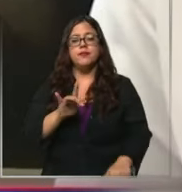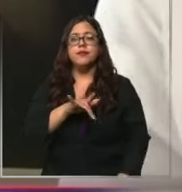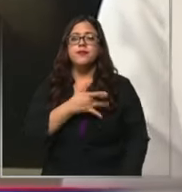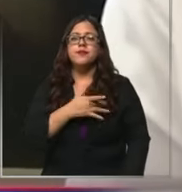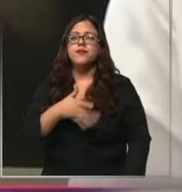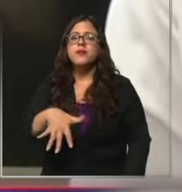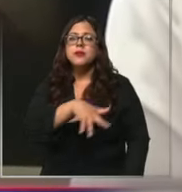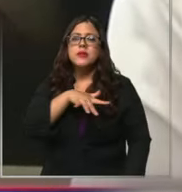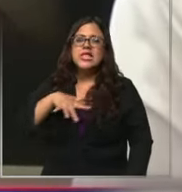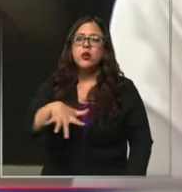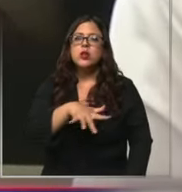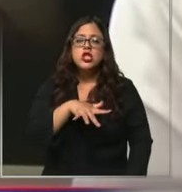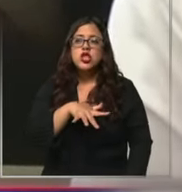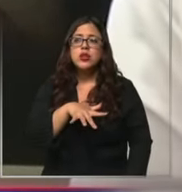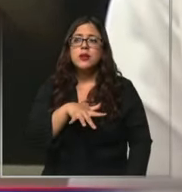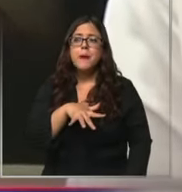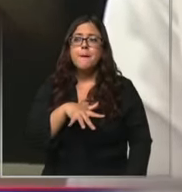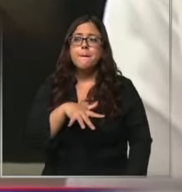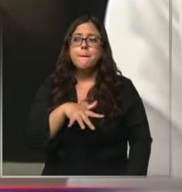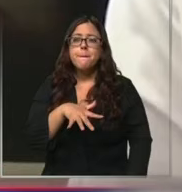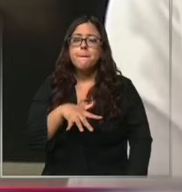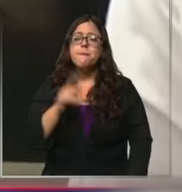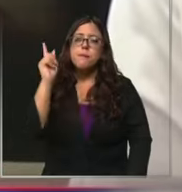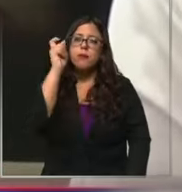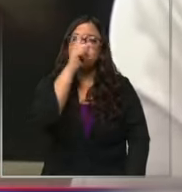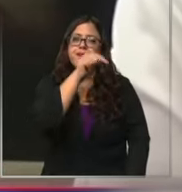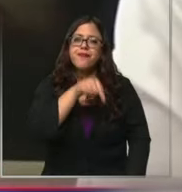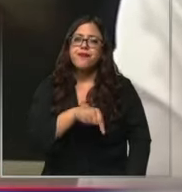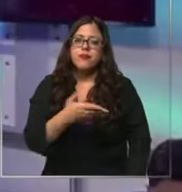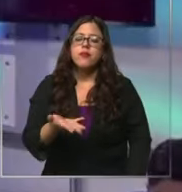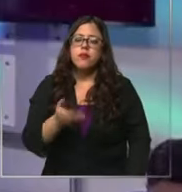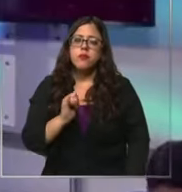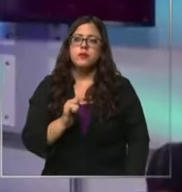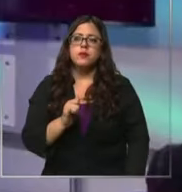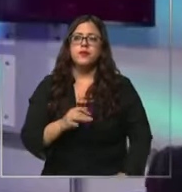Desgraciadamente la situación es difícil, compleja.